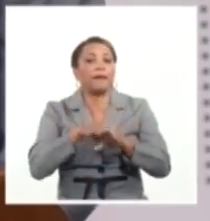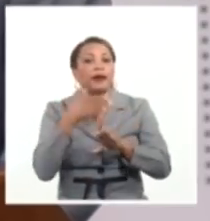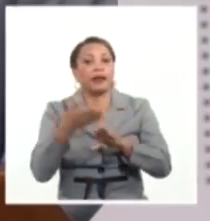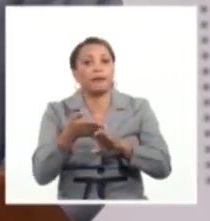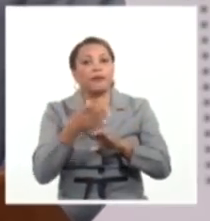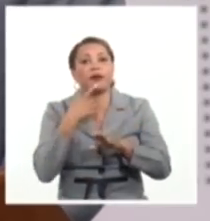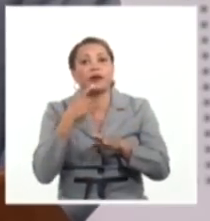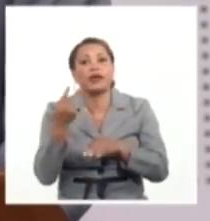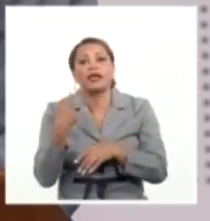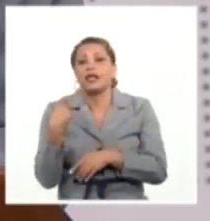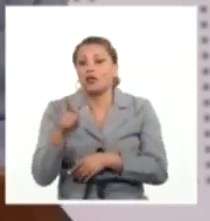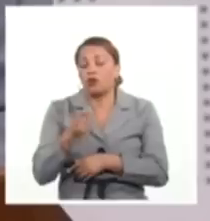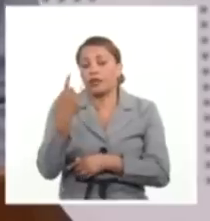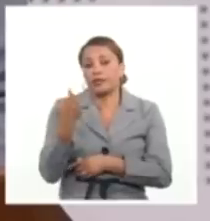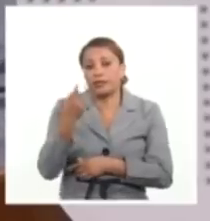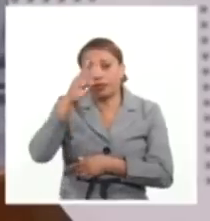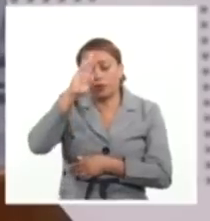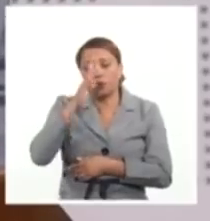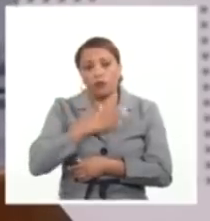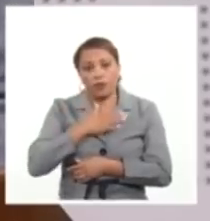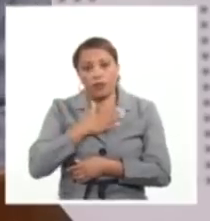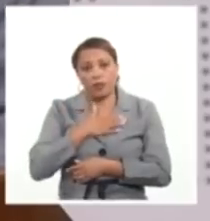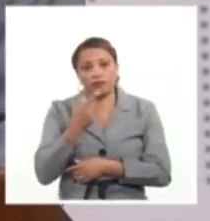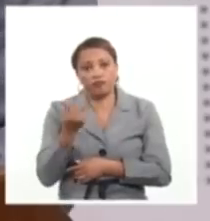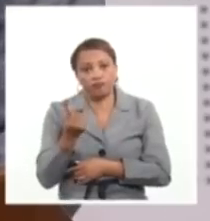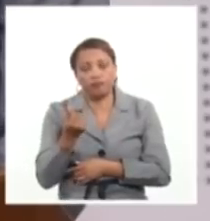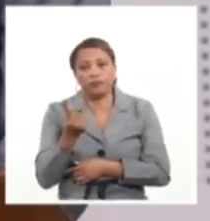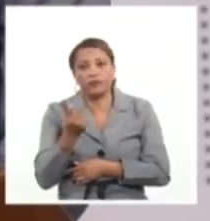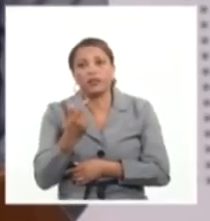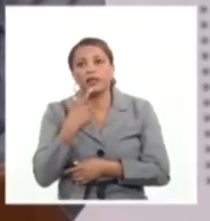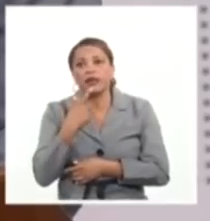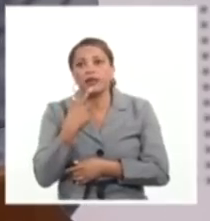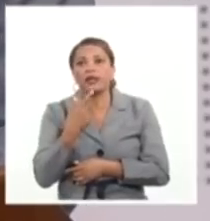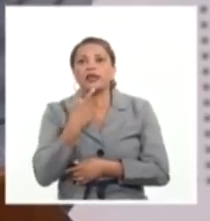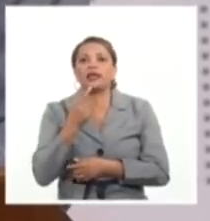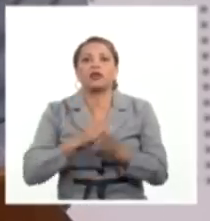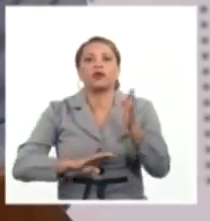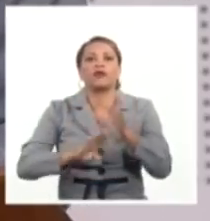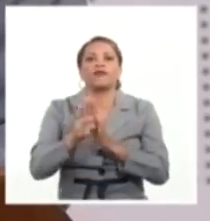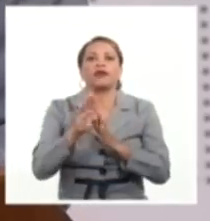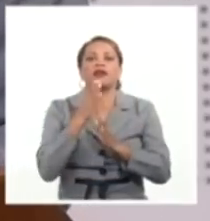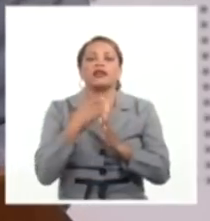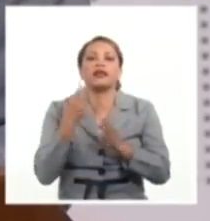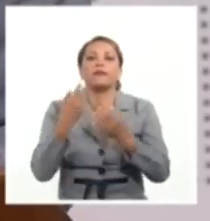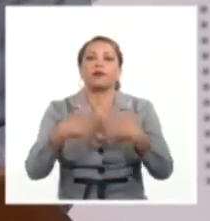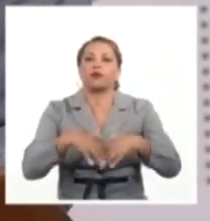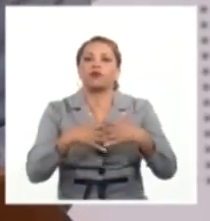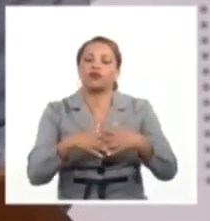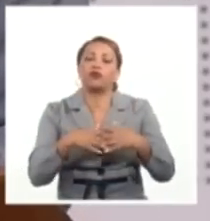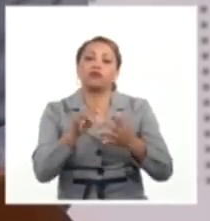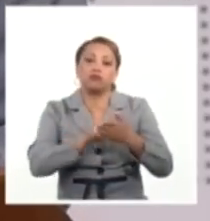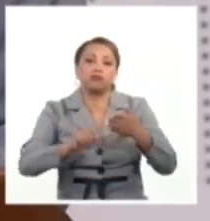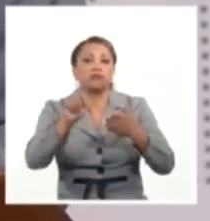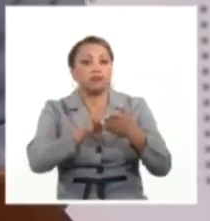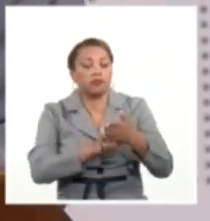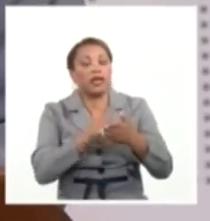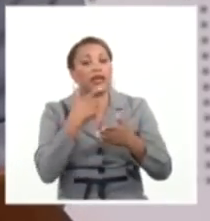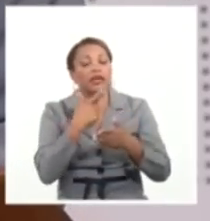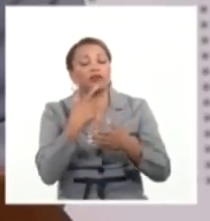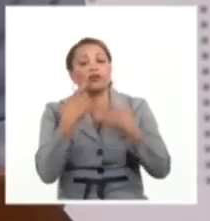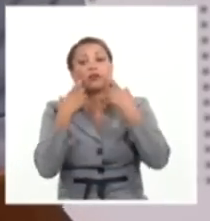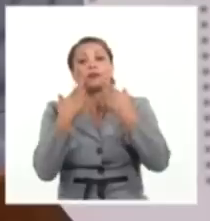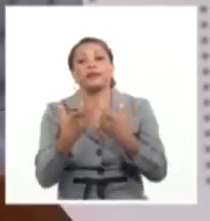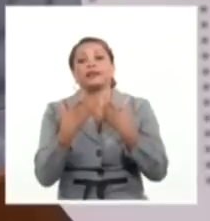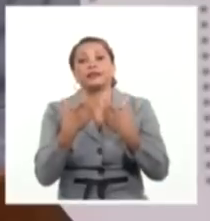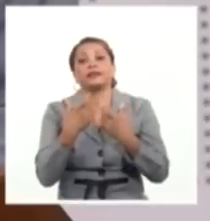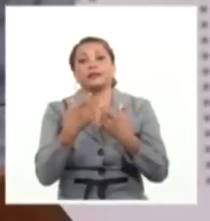importaciones mínimas que requiere la economía en el objetivo de asegurar los niveles de producción que se planifican y que constituyen la fuente